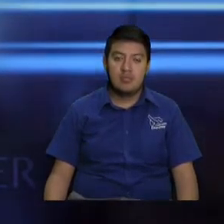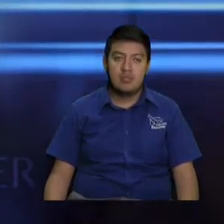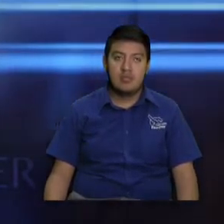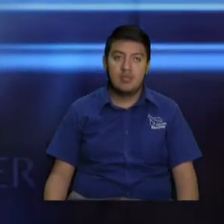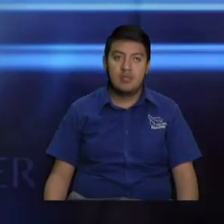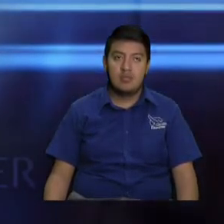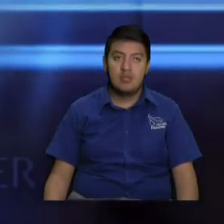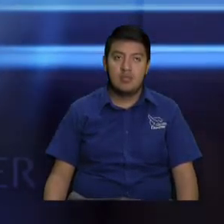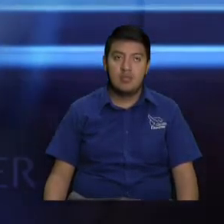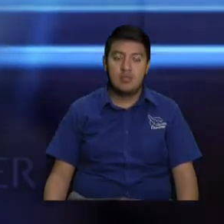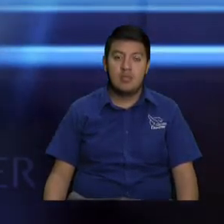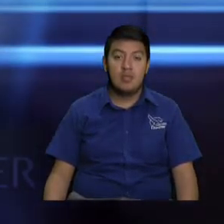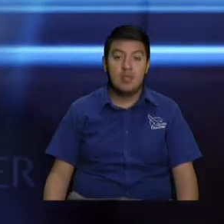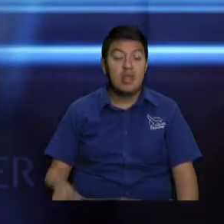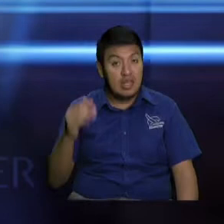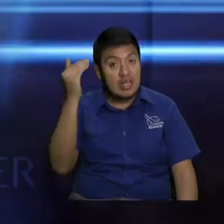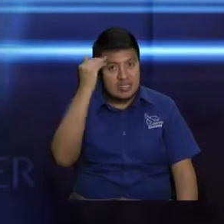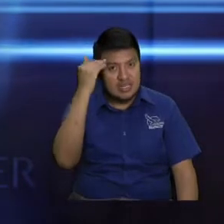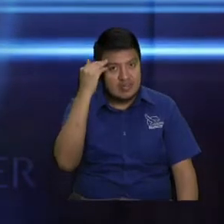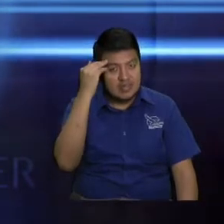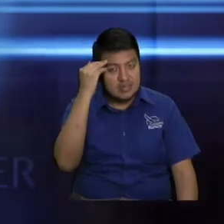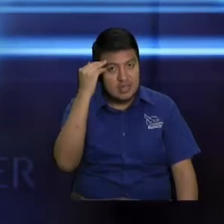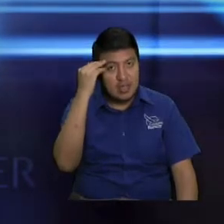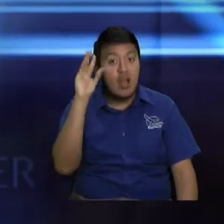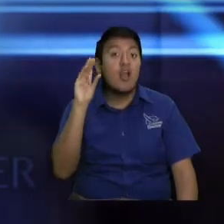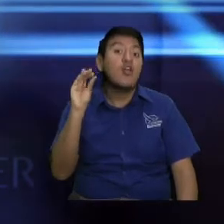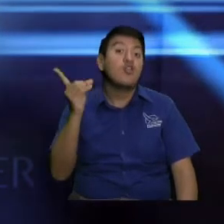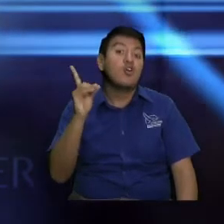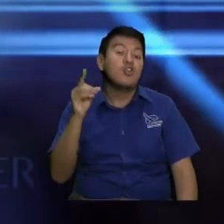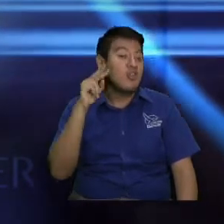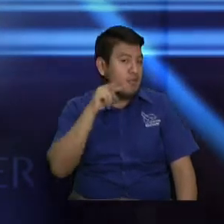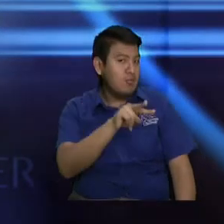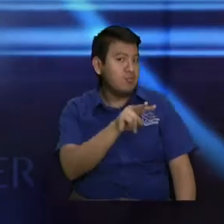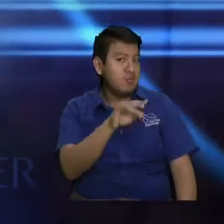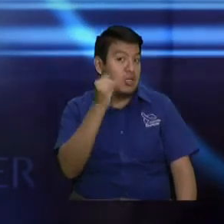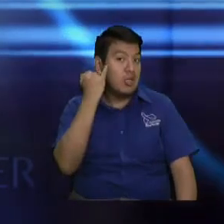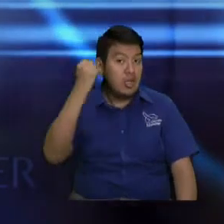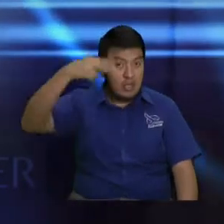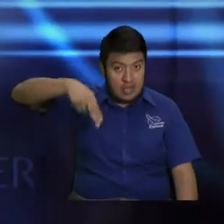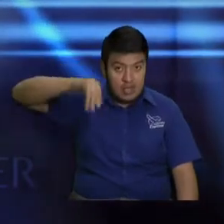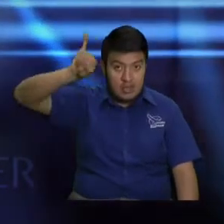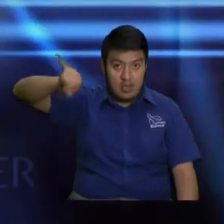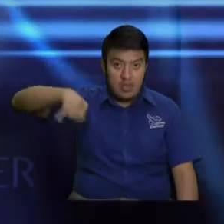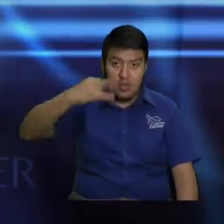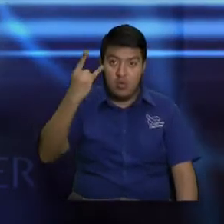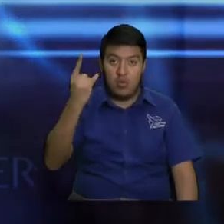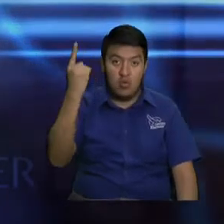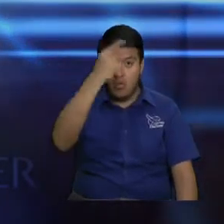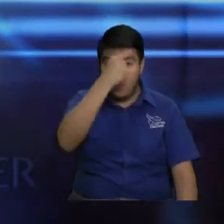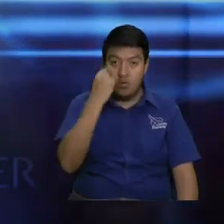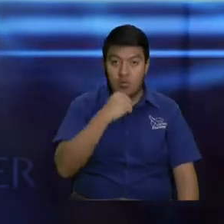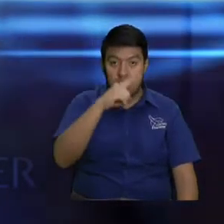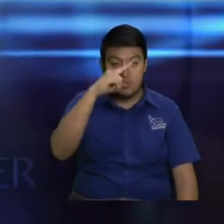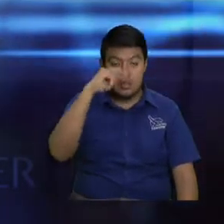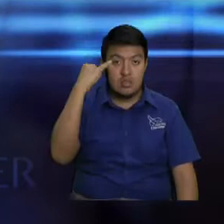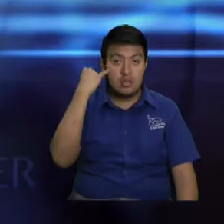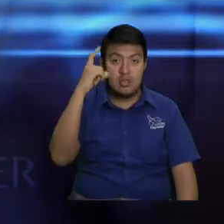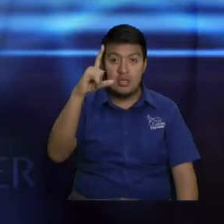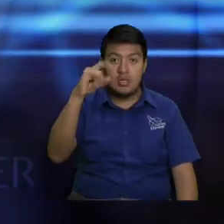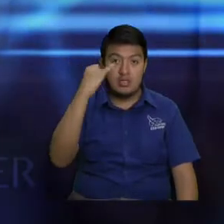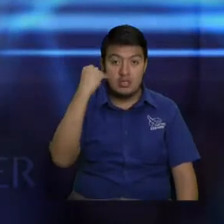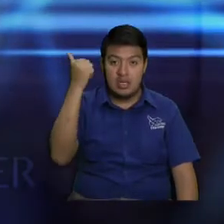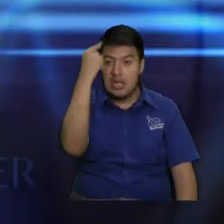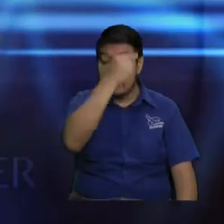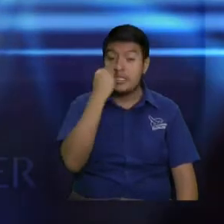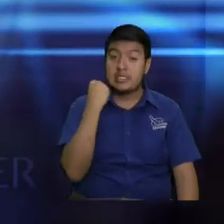Tremendo. ¿Y sabe dónde se empiezan a ver las injusticias dentro de los hermanitos? Así rapidito, se lo cuento. Cuando a alguien le dan un privilegio